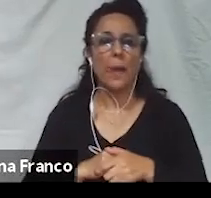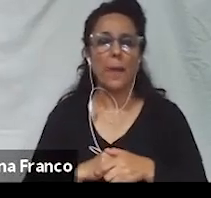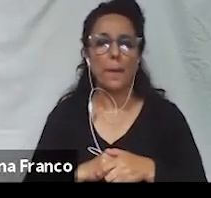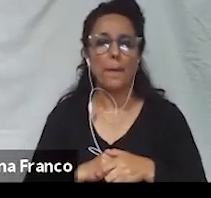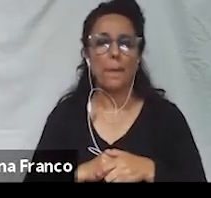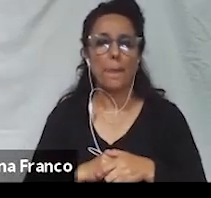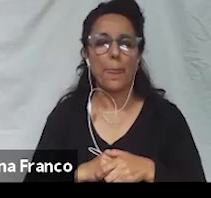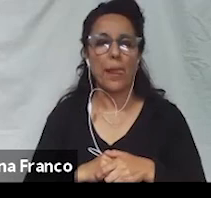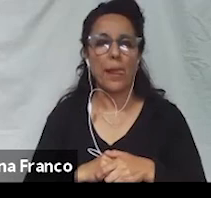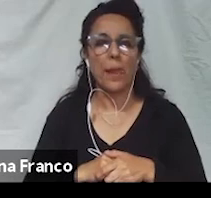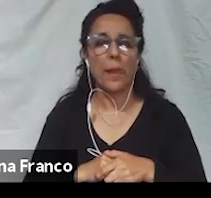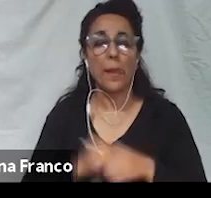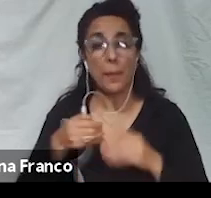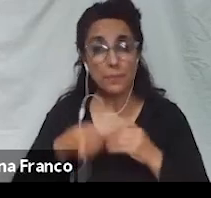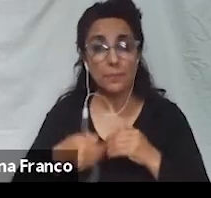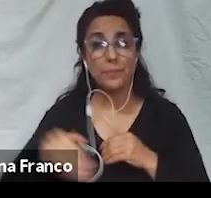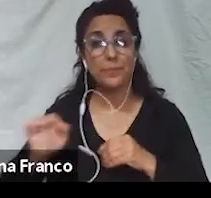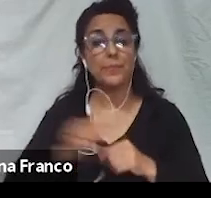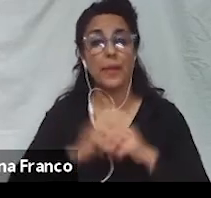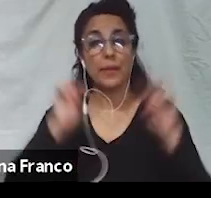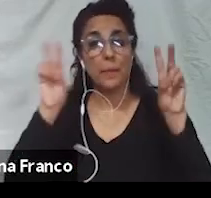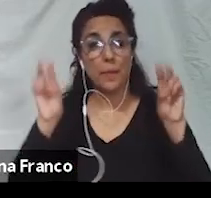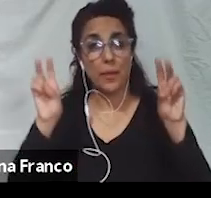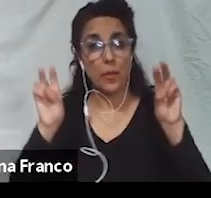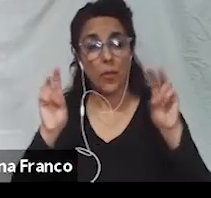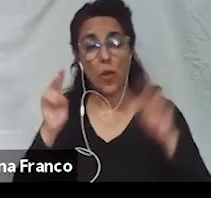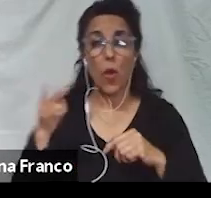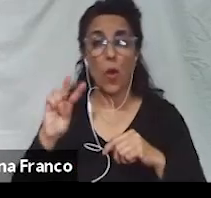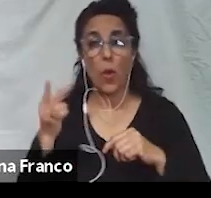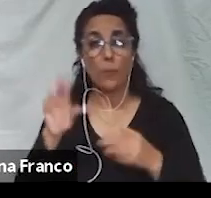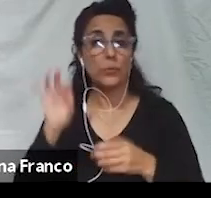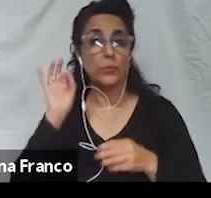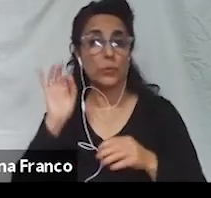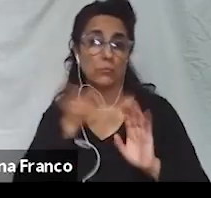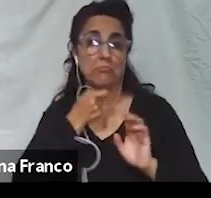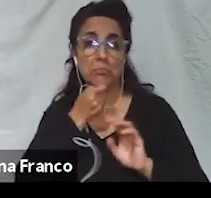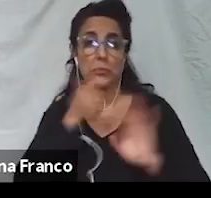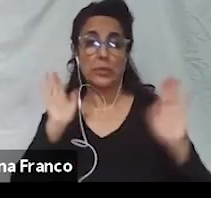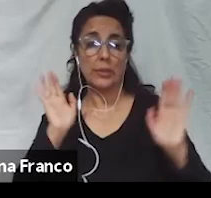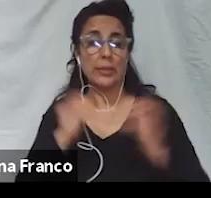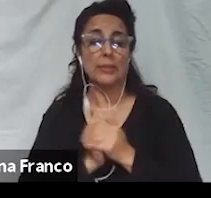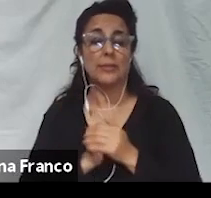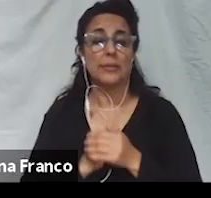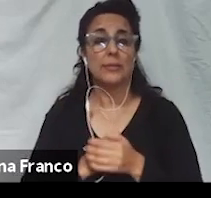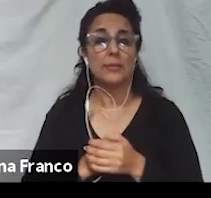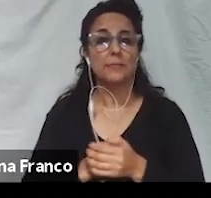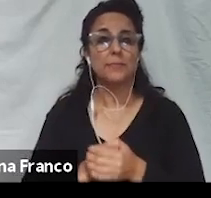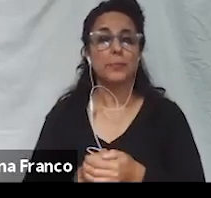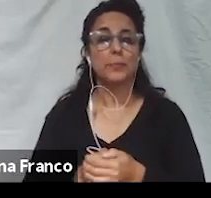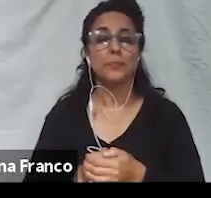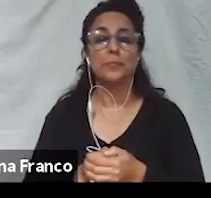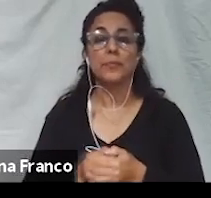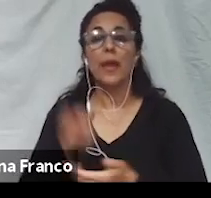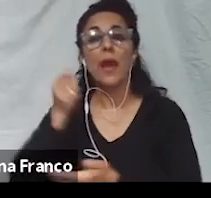Bueno, este paso era opcional según el método que elegimos con Josías para explicar el